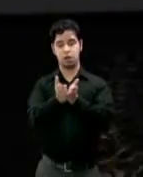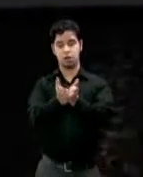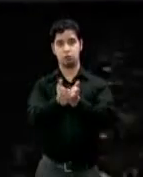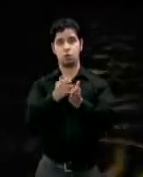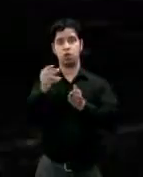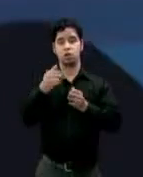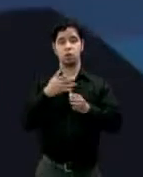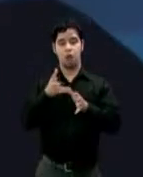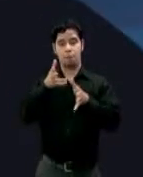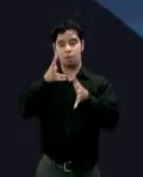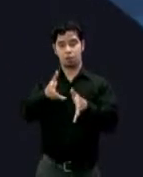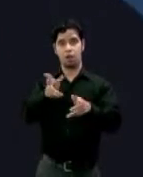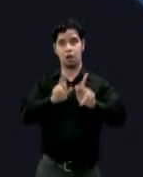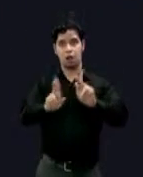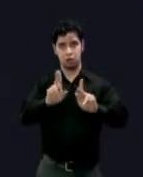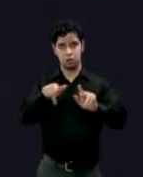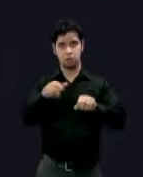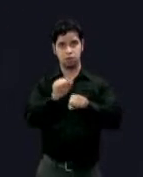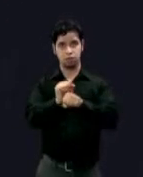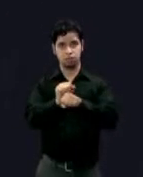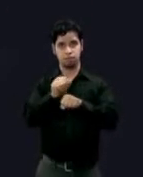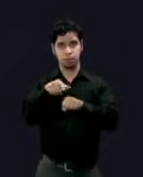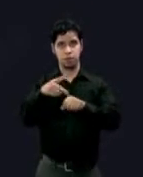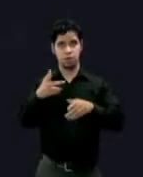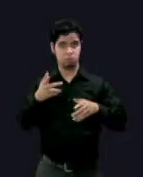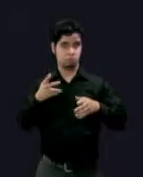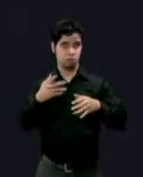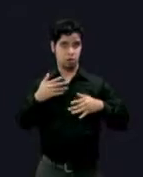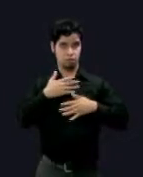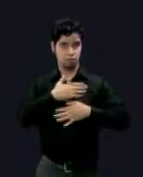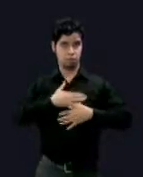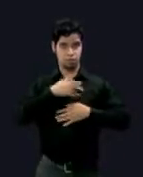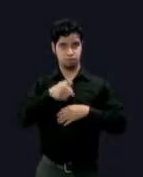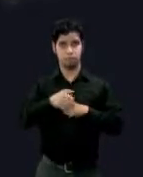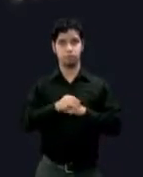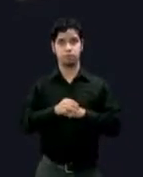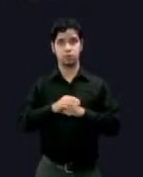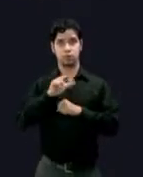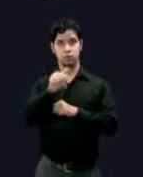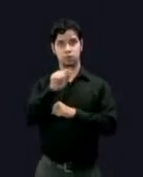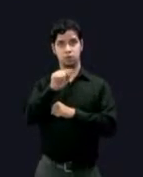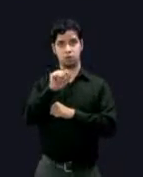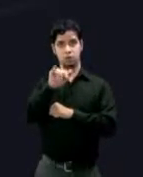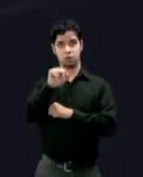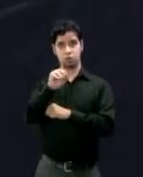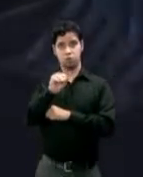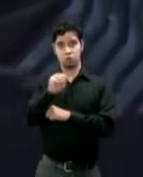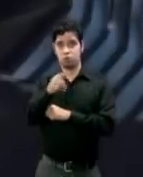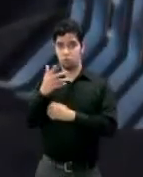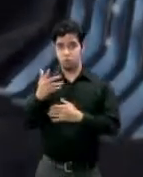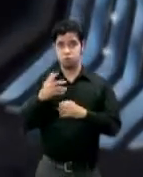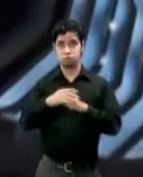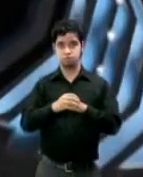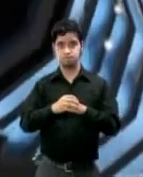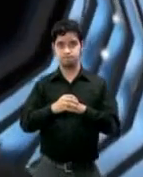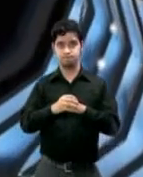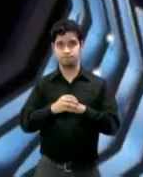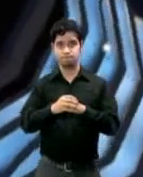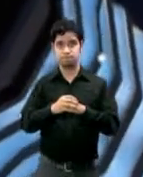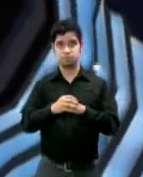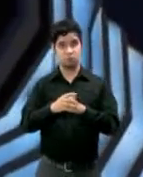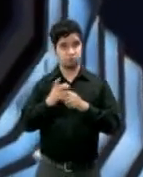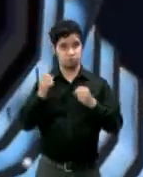con pasajeros a bordo. El testimonio de Francesco Cettino resultó ser uno beligerante y plagado